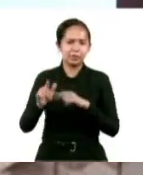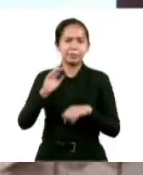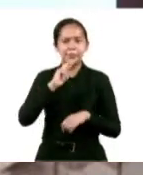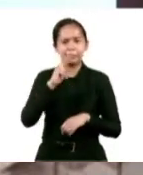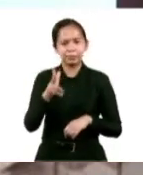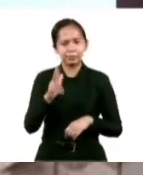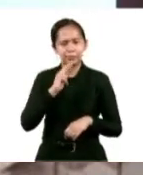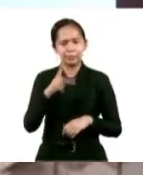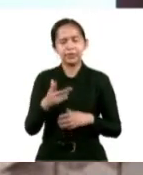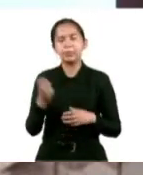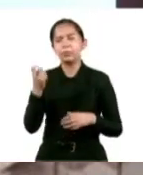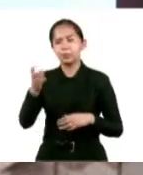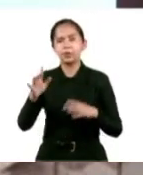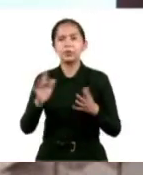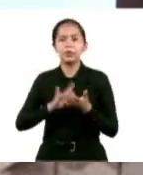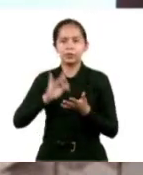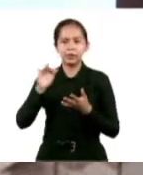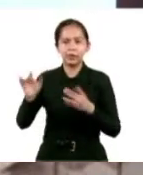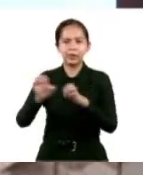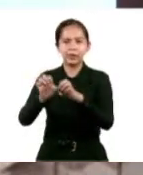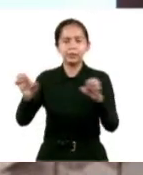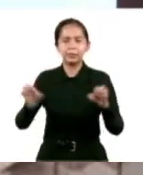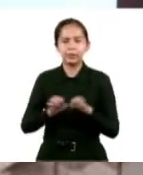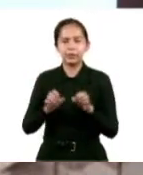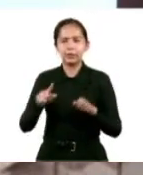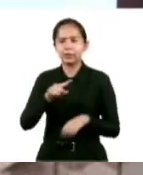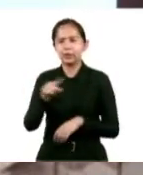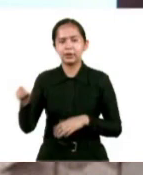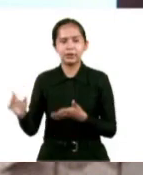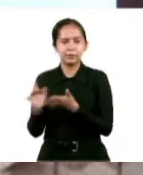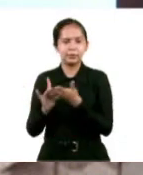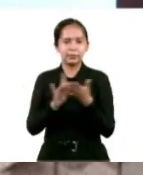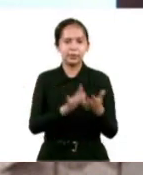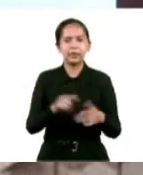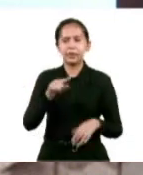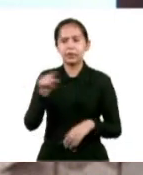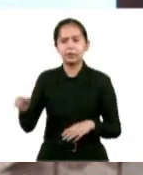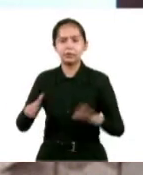nuestro agradecimiento por su compromiso y su